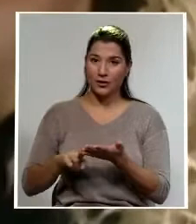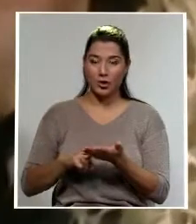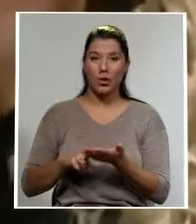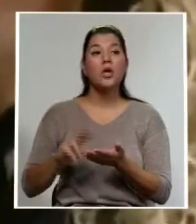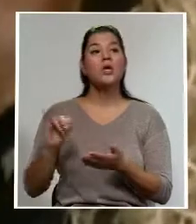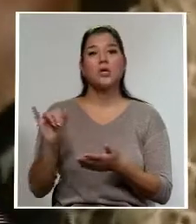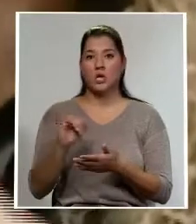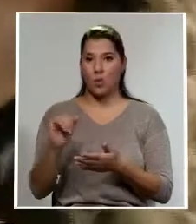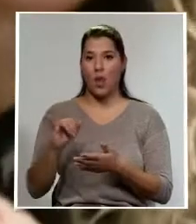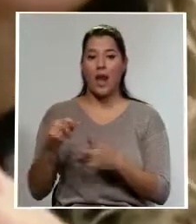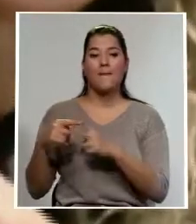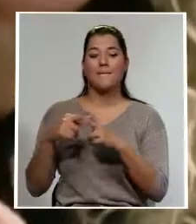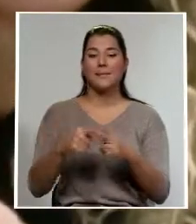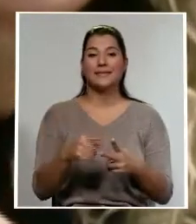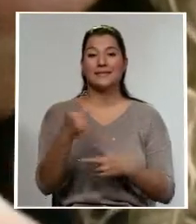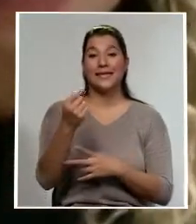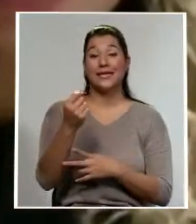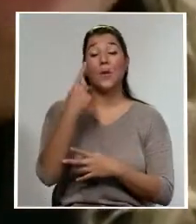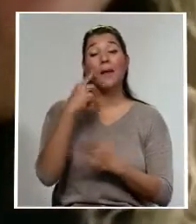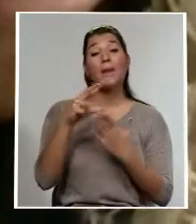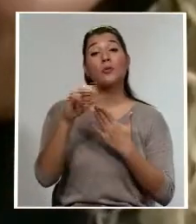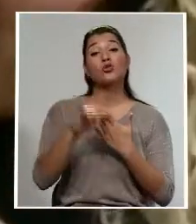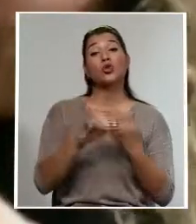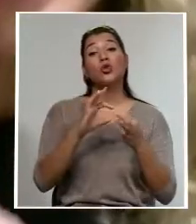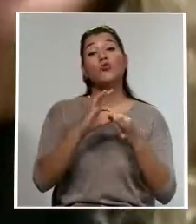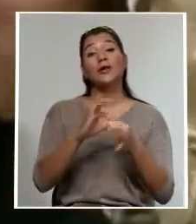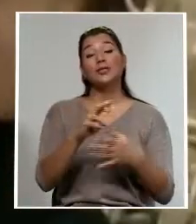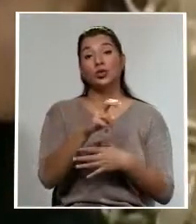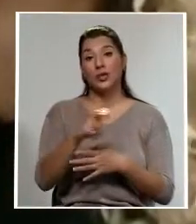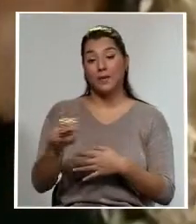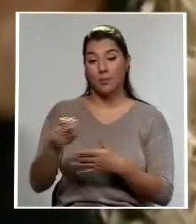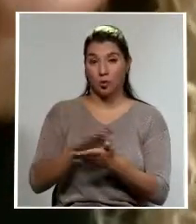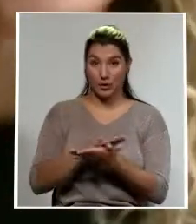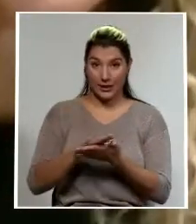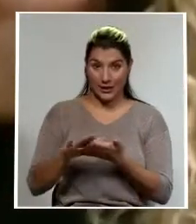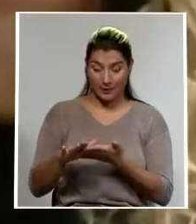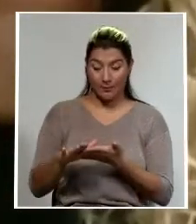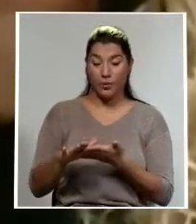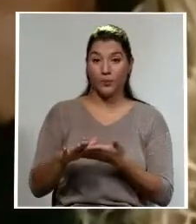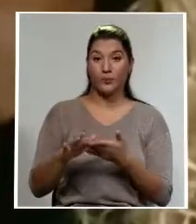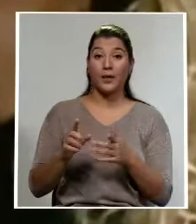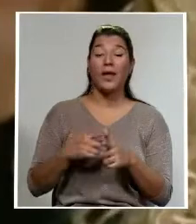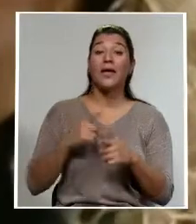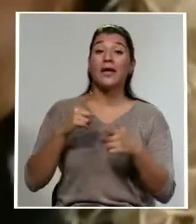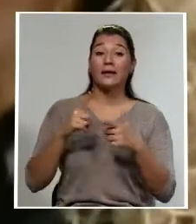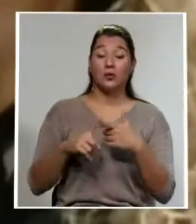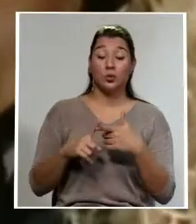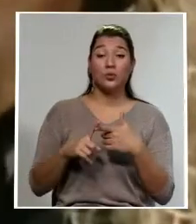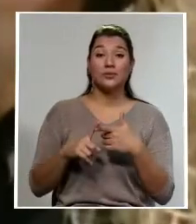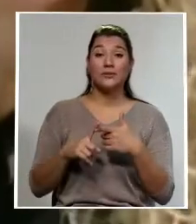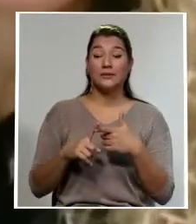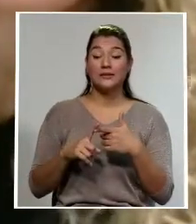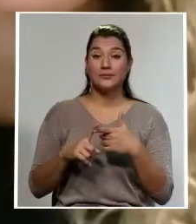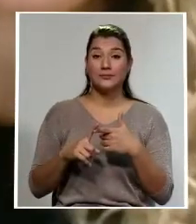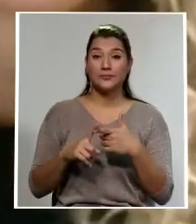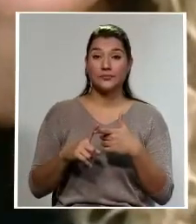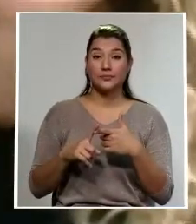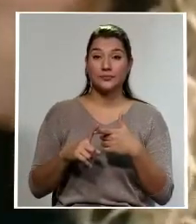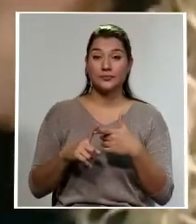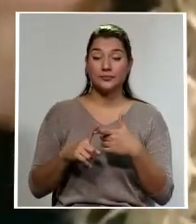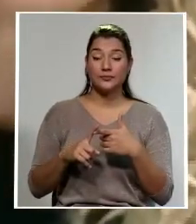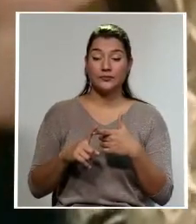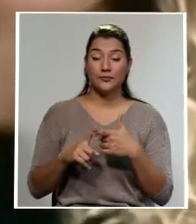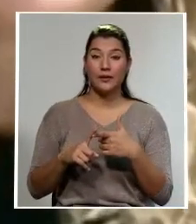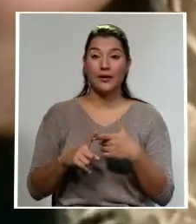limpio. Entonces era, digamos, en el marco del empréstito que iba a financiar el tren eléctrico, ciertamente